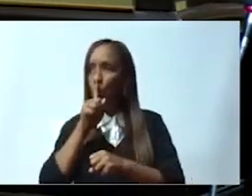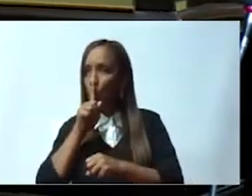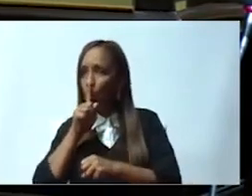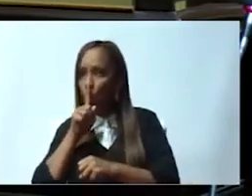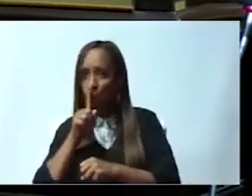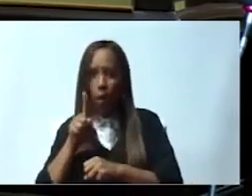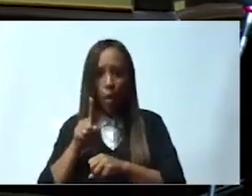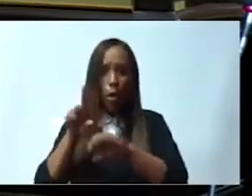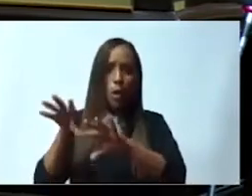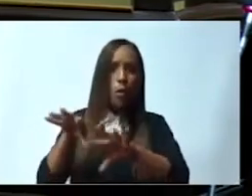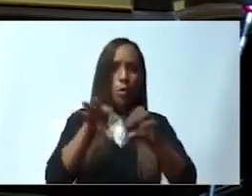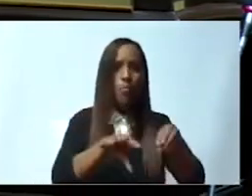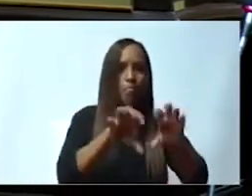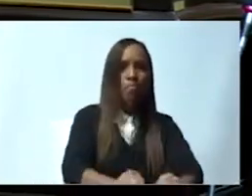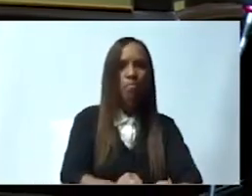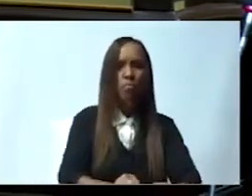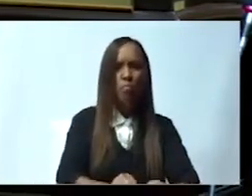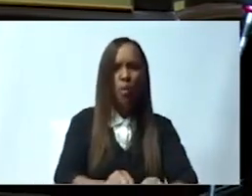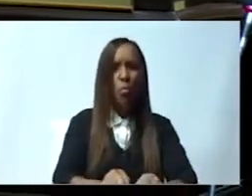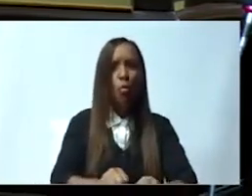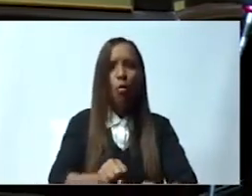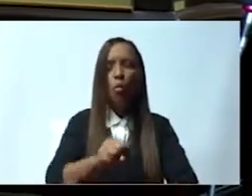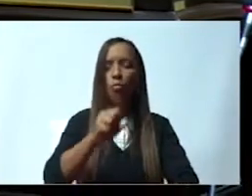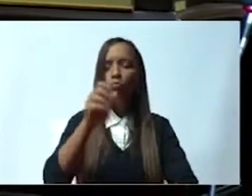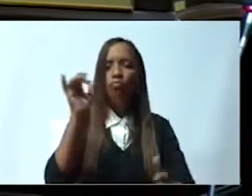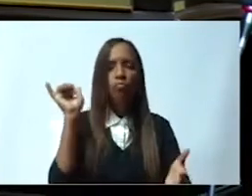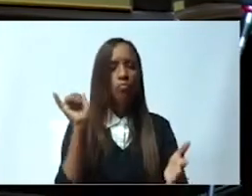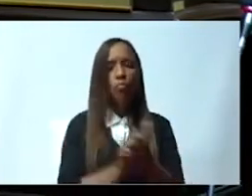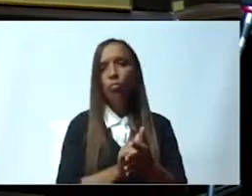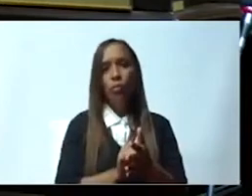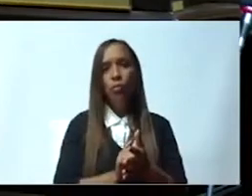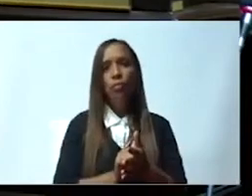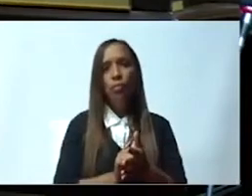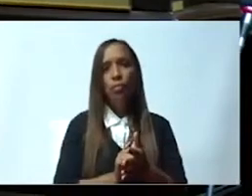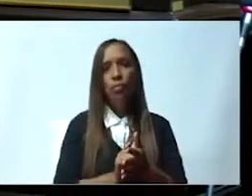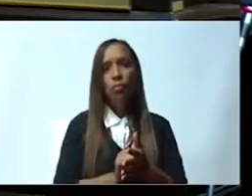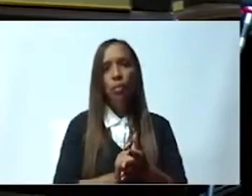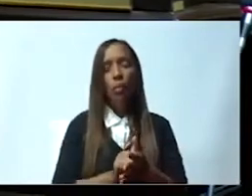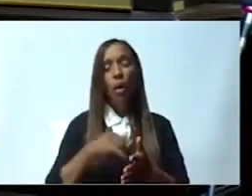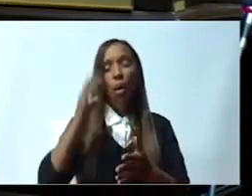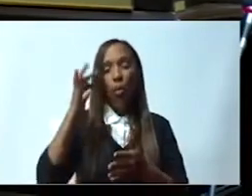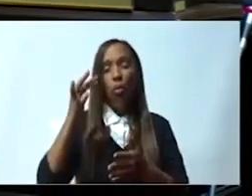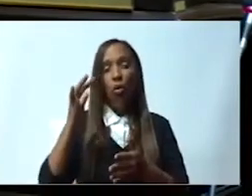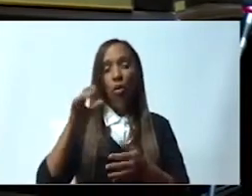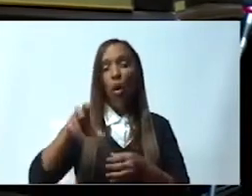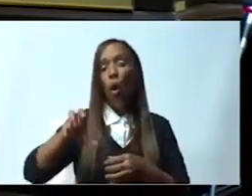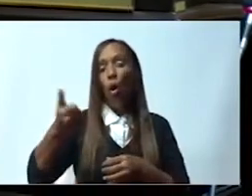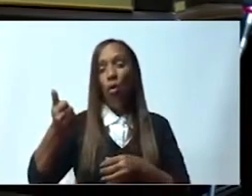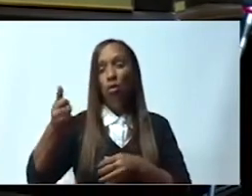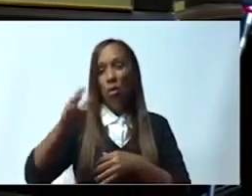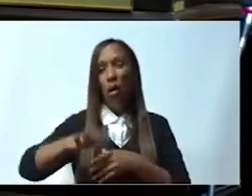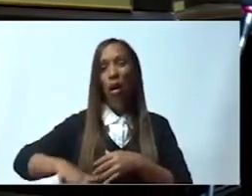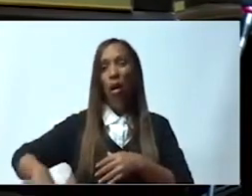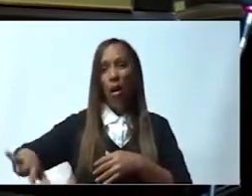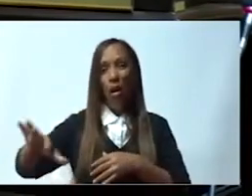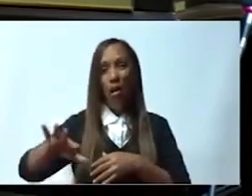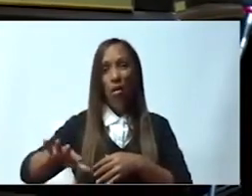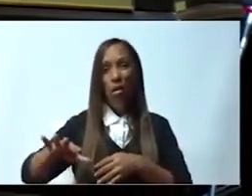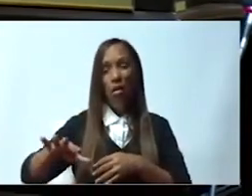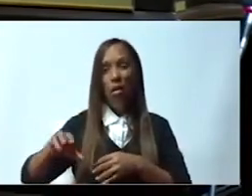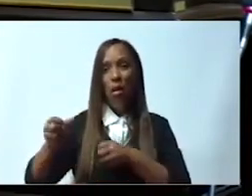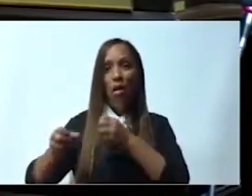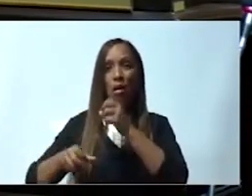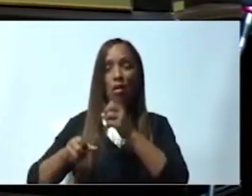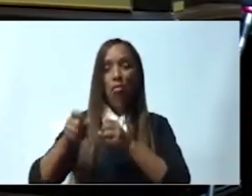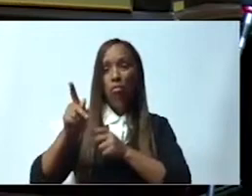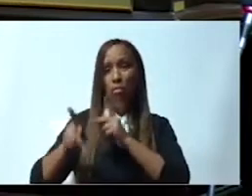ríos, de los multis de los ríos, la cañada de los ríos hasta la 800, que ahora nosotros tenemos un gran problema